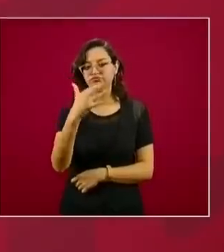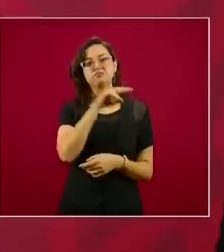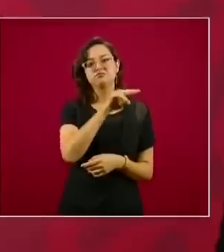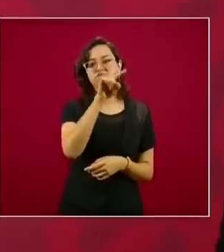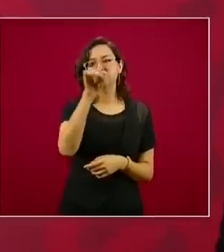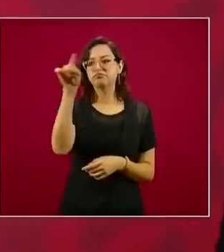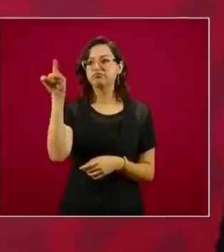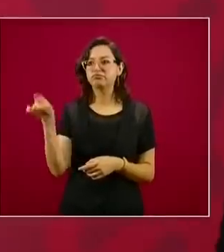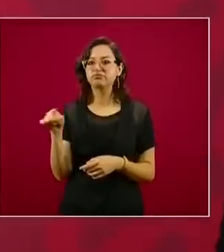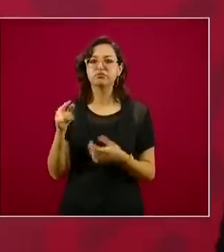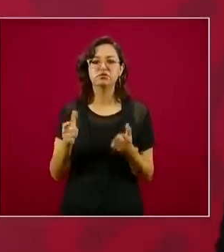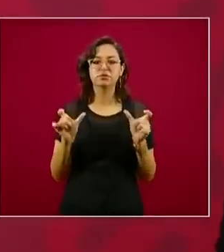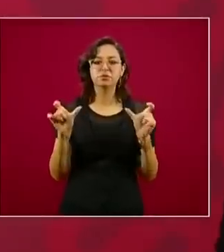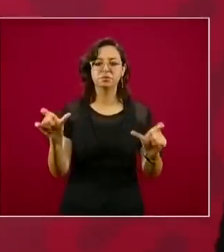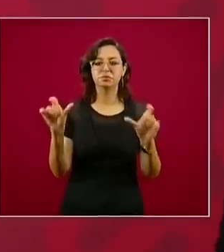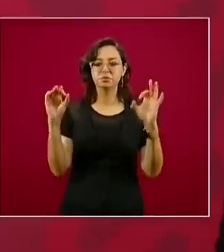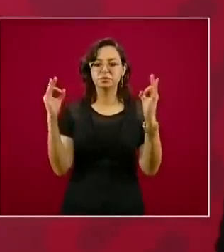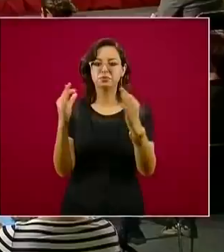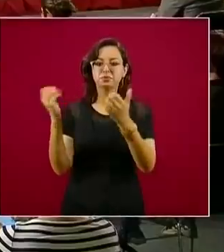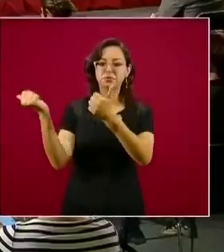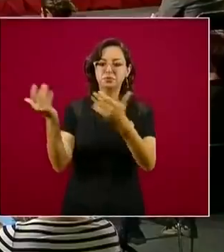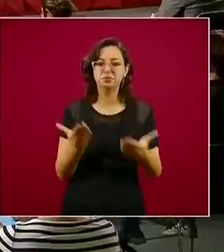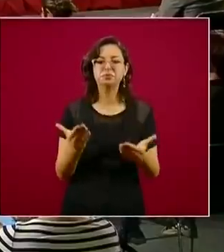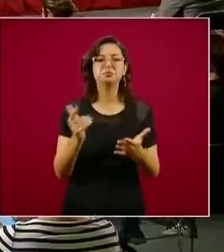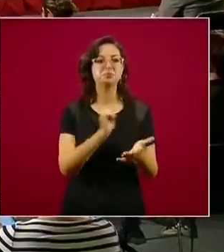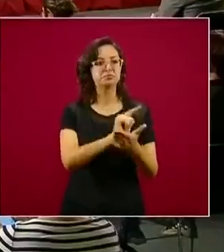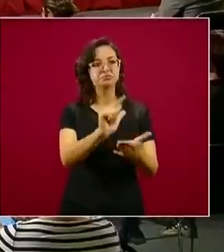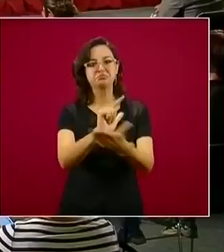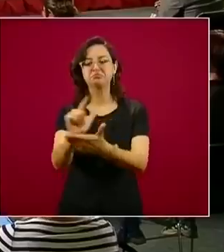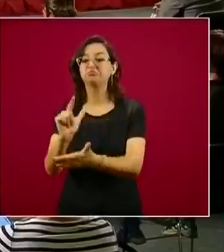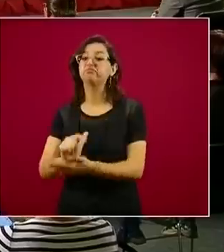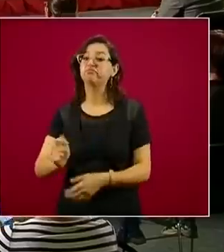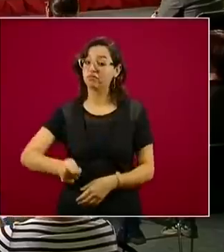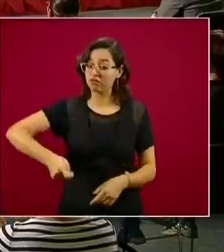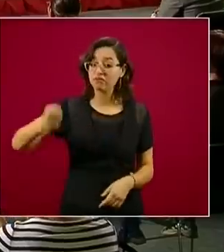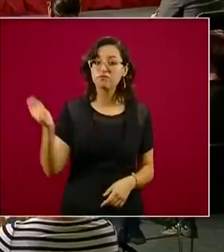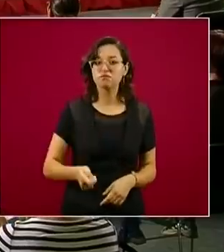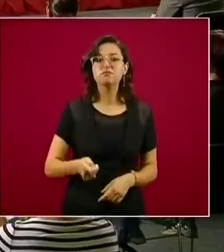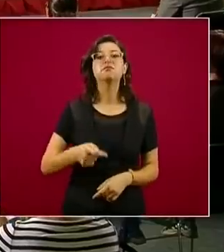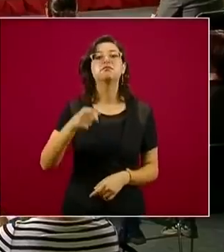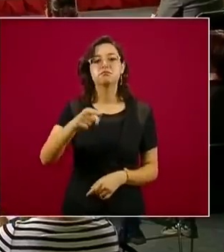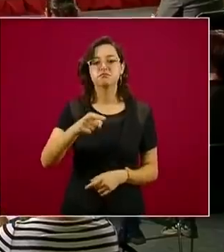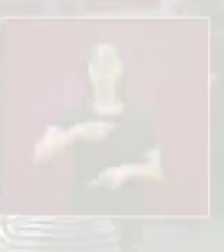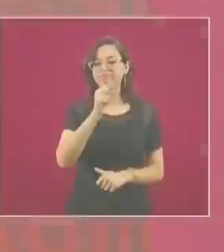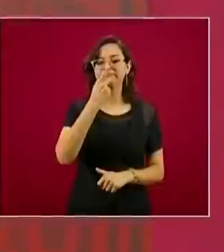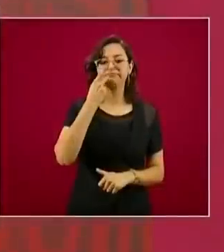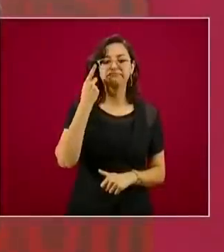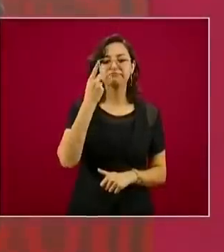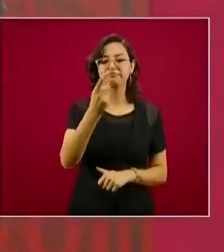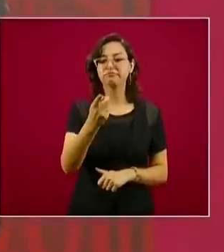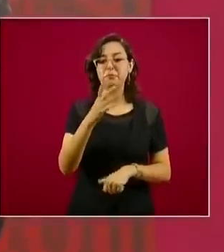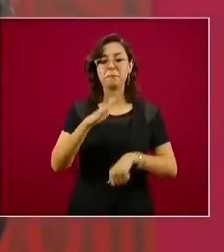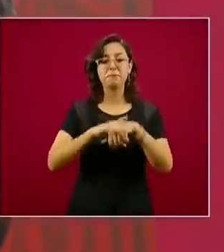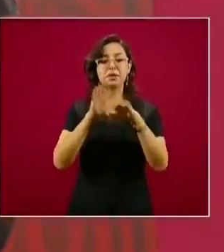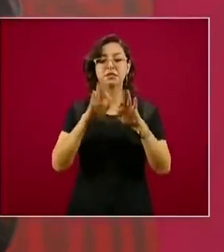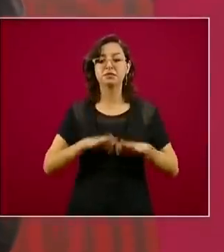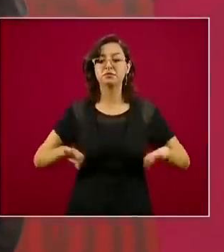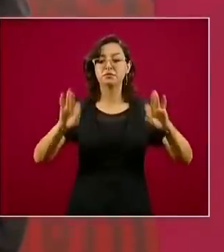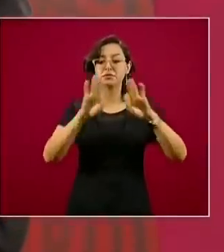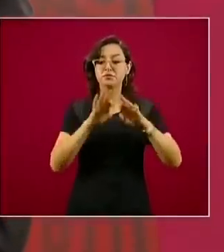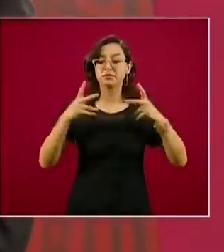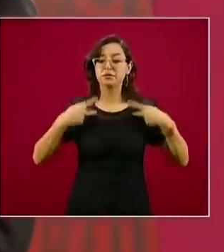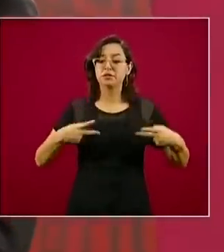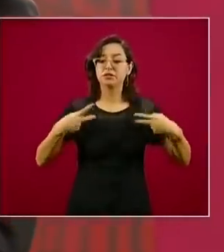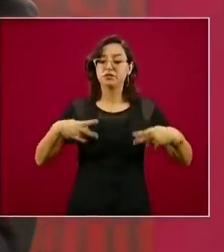y no en el autoritarismo para hacer cumplir medidas de confinamiento que ayudan a combatir el coronavirus. Y el pueblo de México